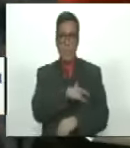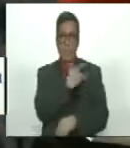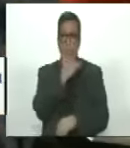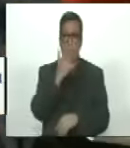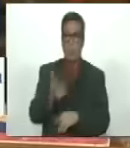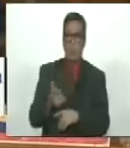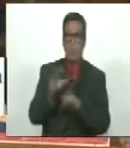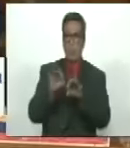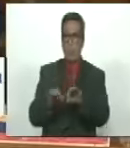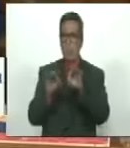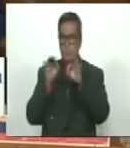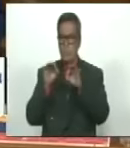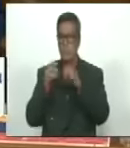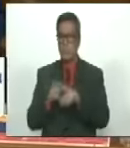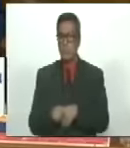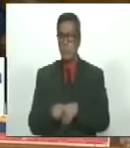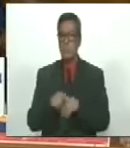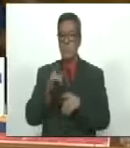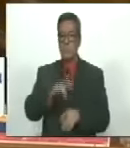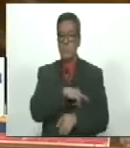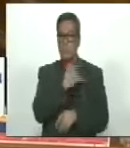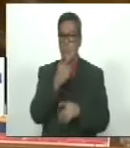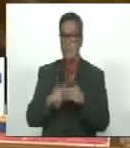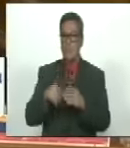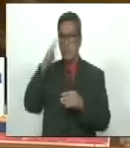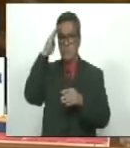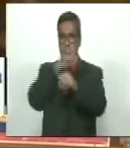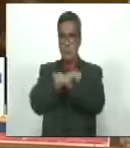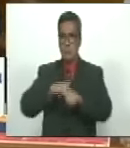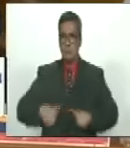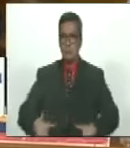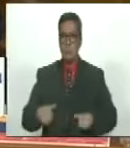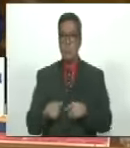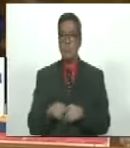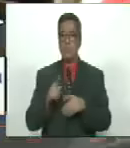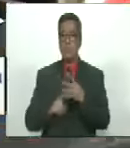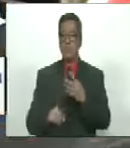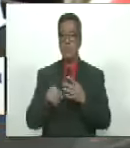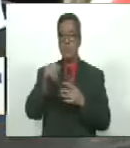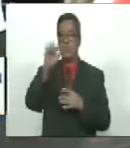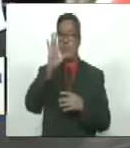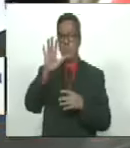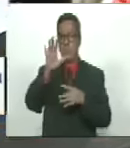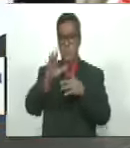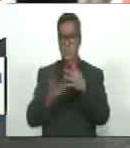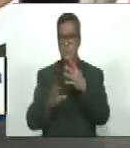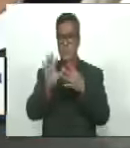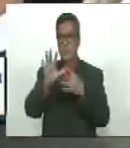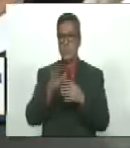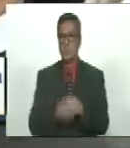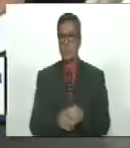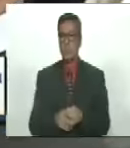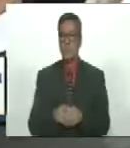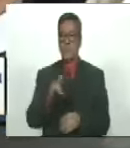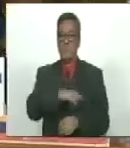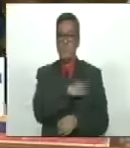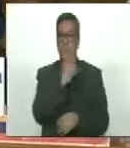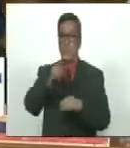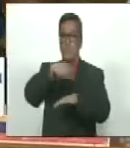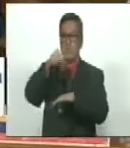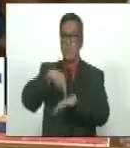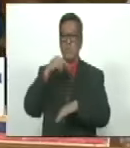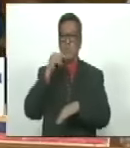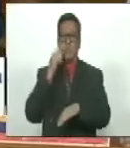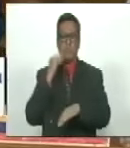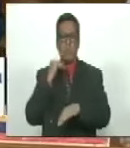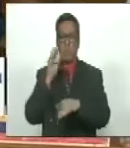universitarias, los especialistas y la Universidad Militar. Y en la mesa número 5, que estaría la Universidad Nacional